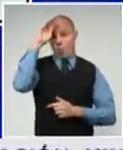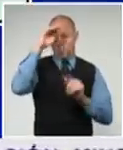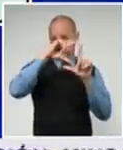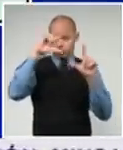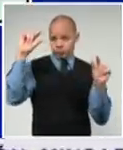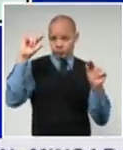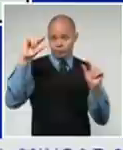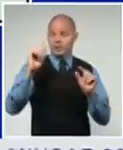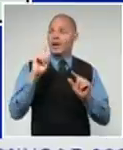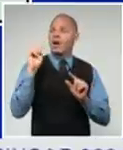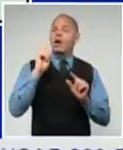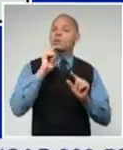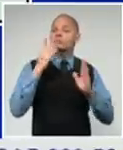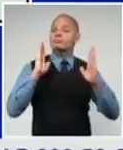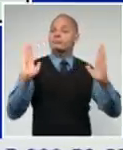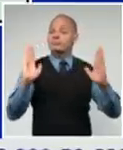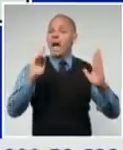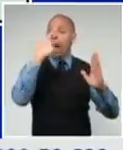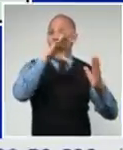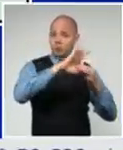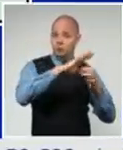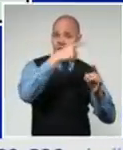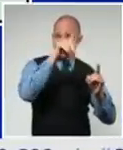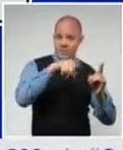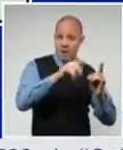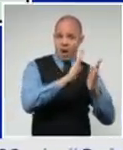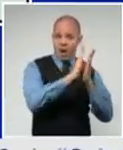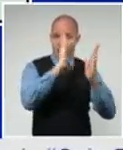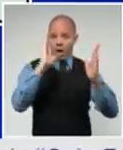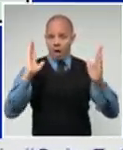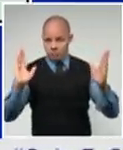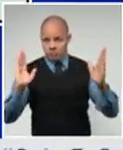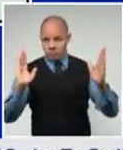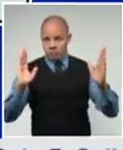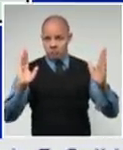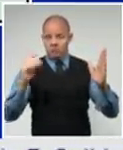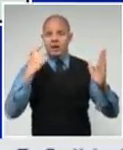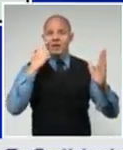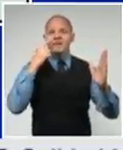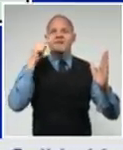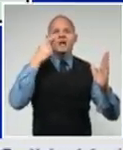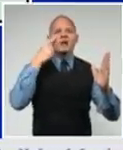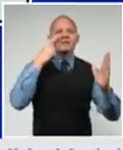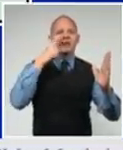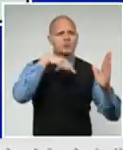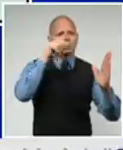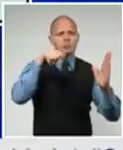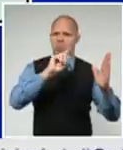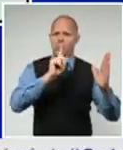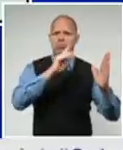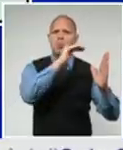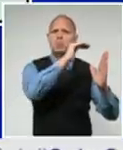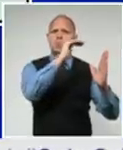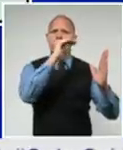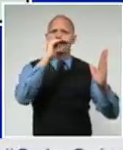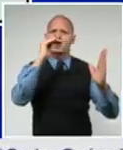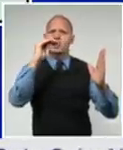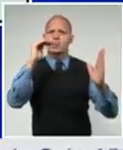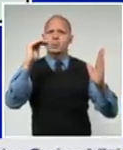de agosto, ve que es una especie de meseta que no acaba de